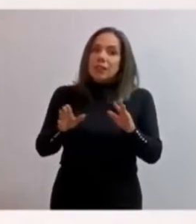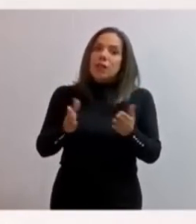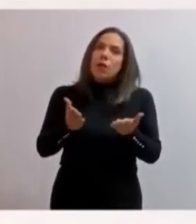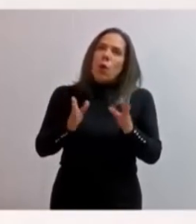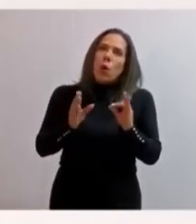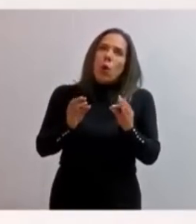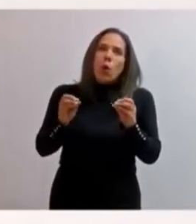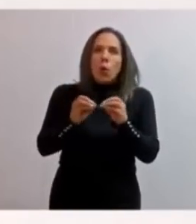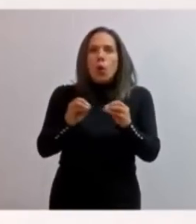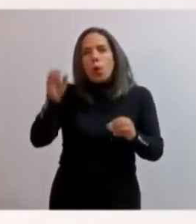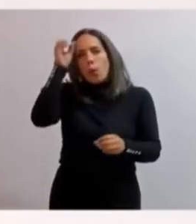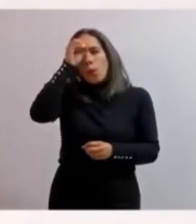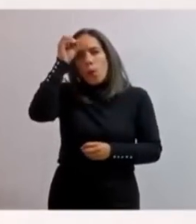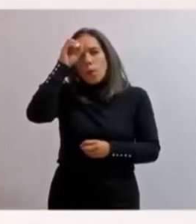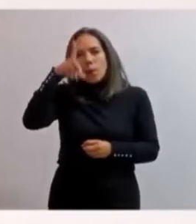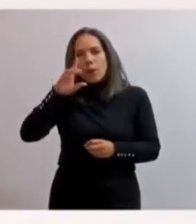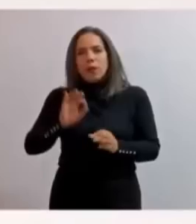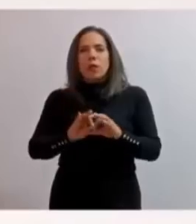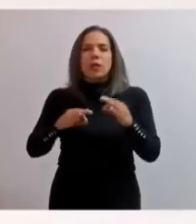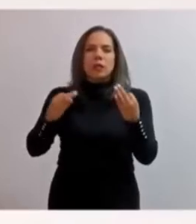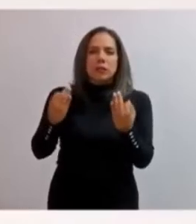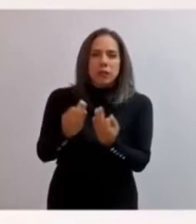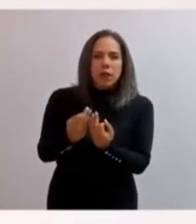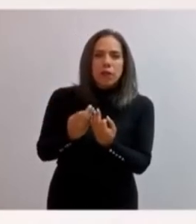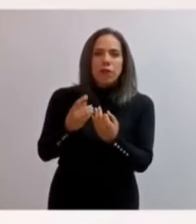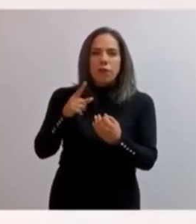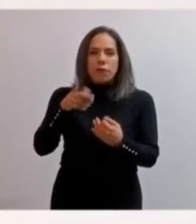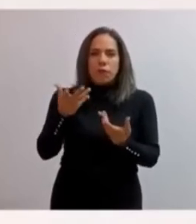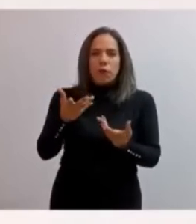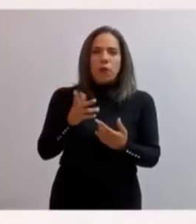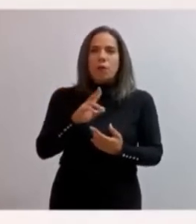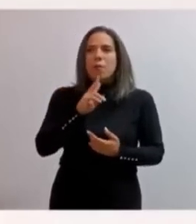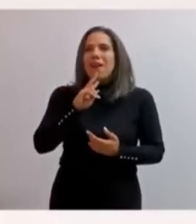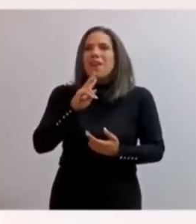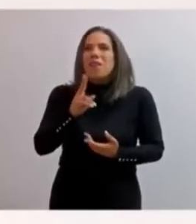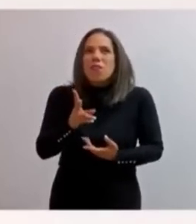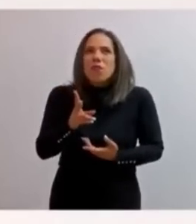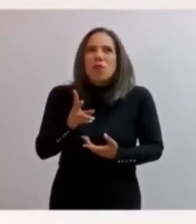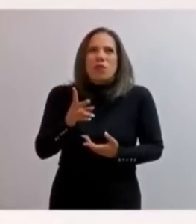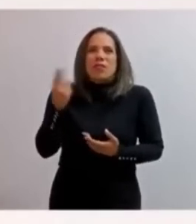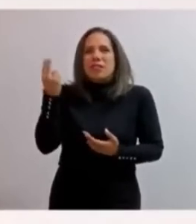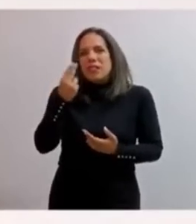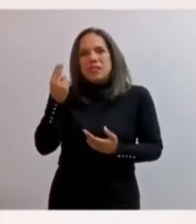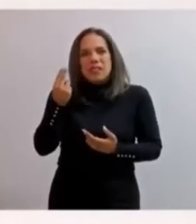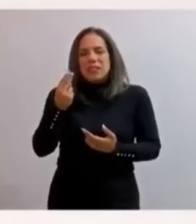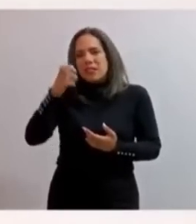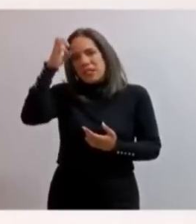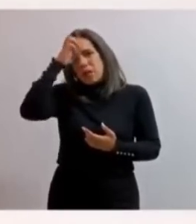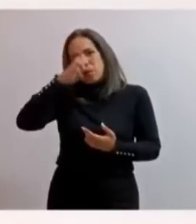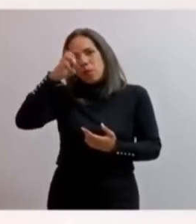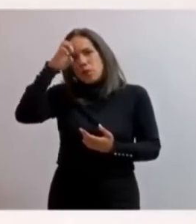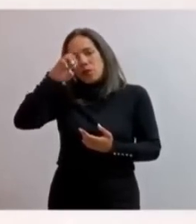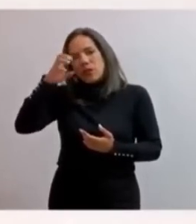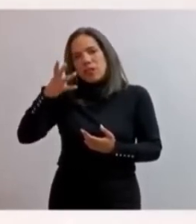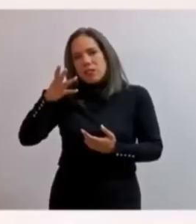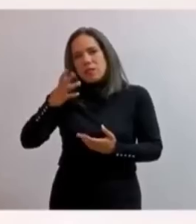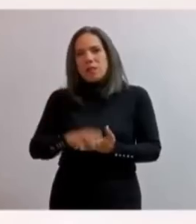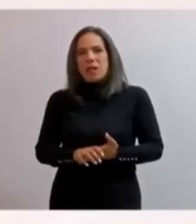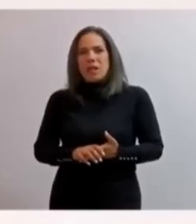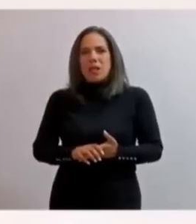pueda darle voz a una modalidad tan importante de la cual se puede retomar mucha experiencia docente.